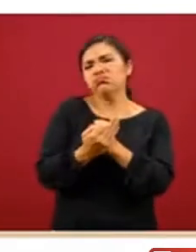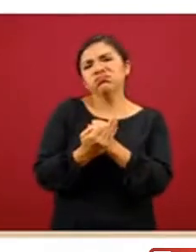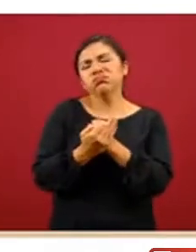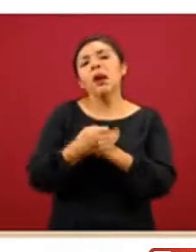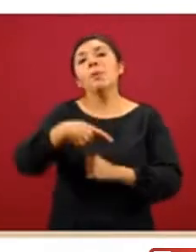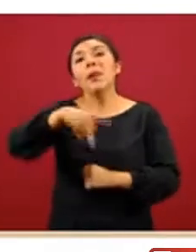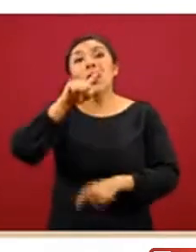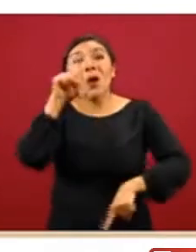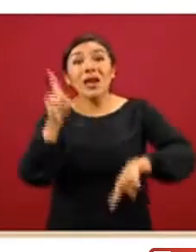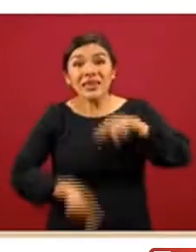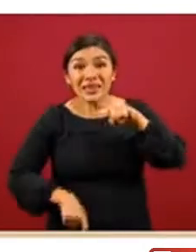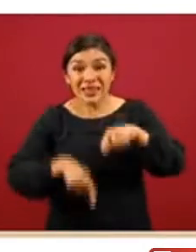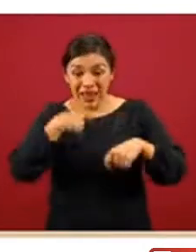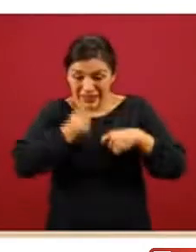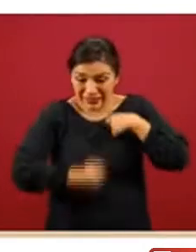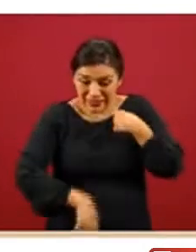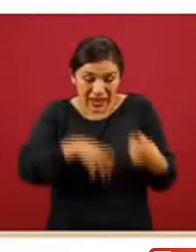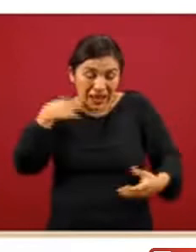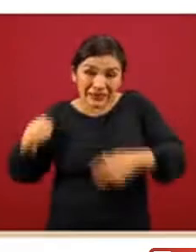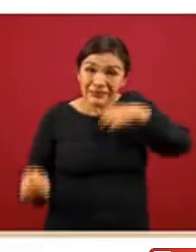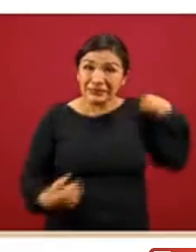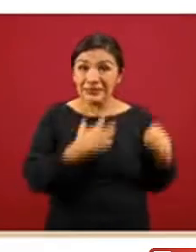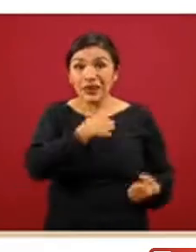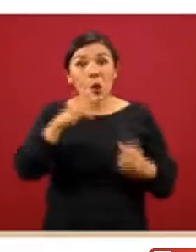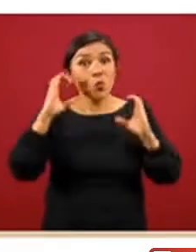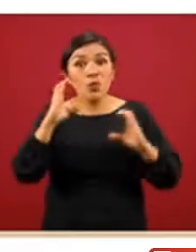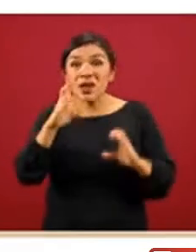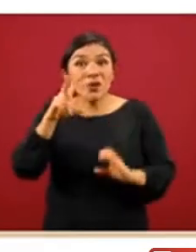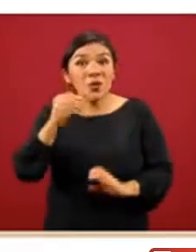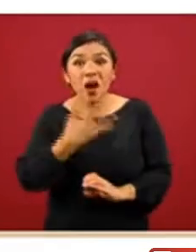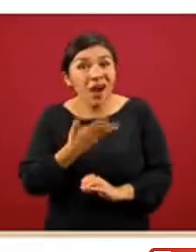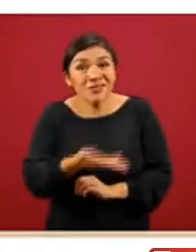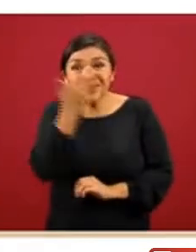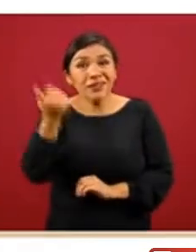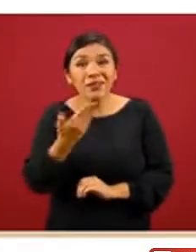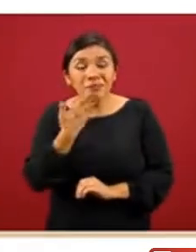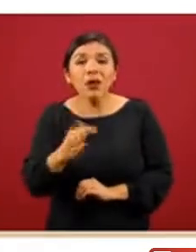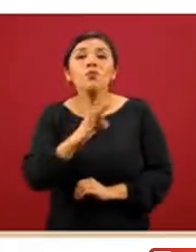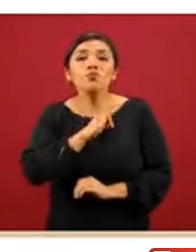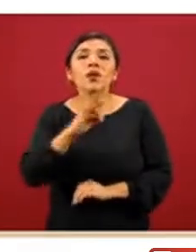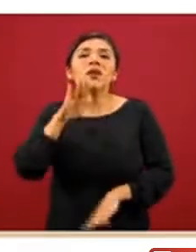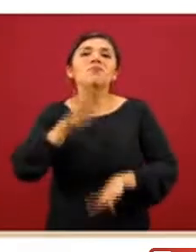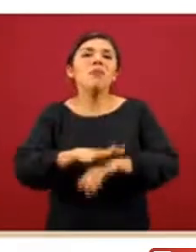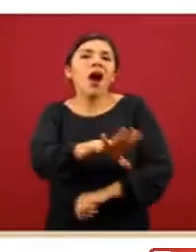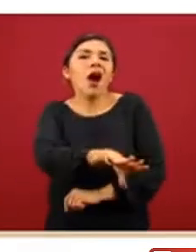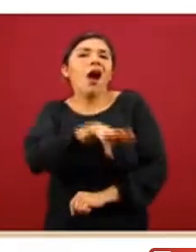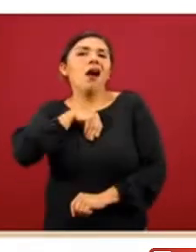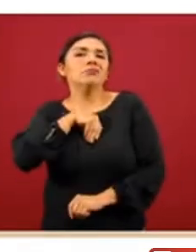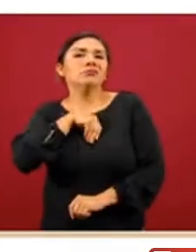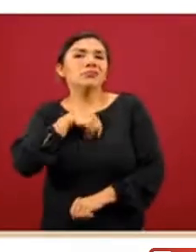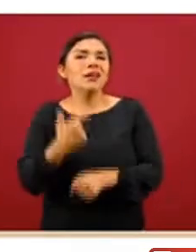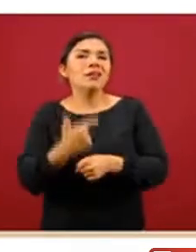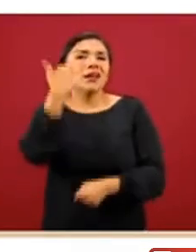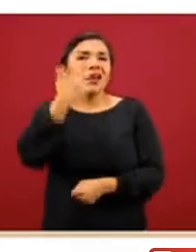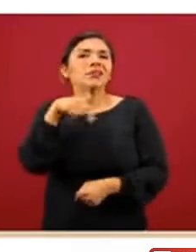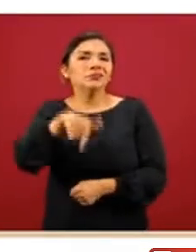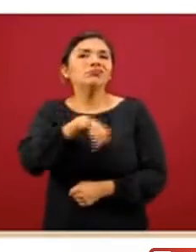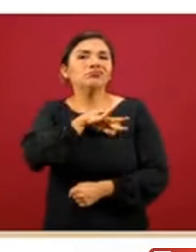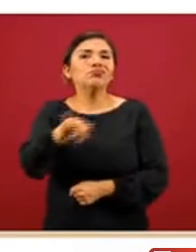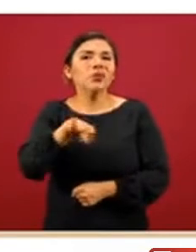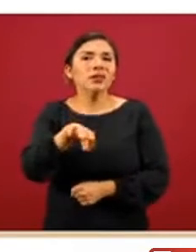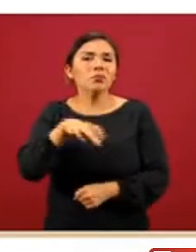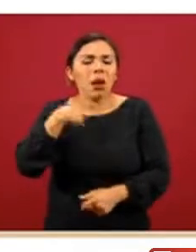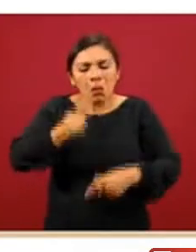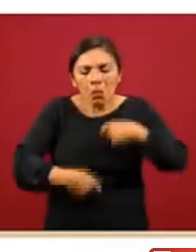de quitárselo, si es que no se tiene un retiro de una manera adecuada, se puede incrementar el riesgo de